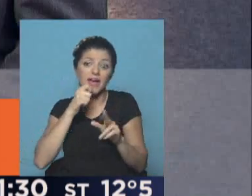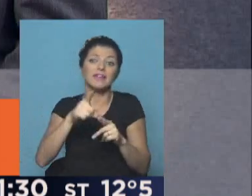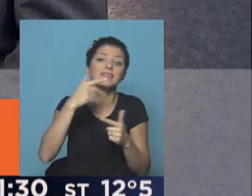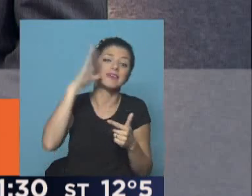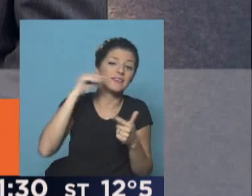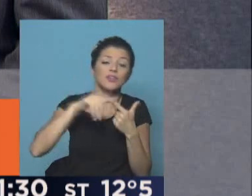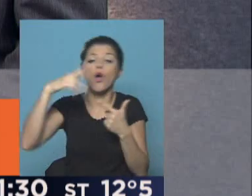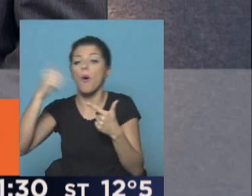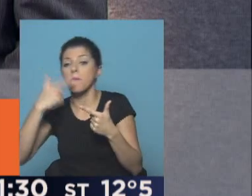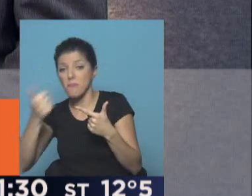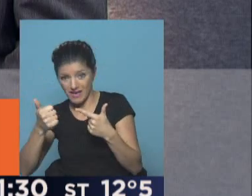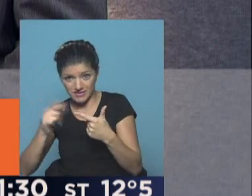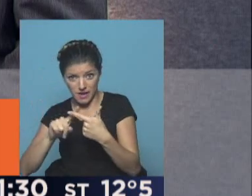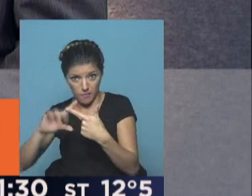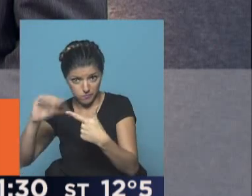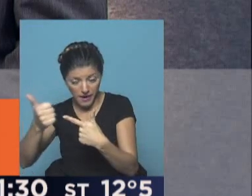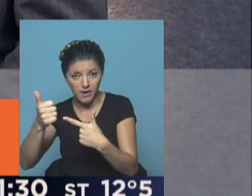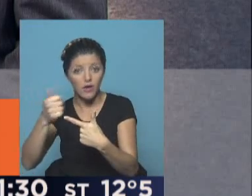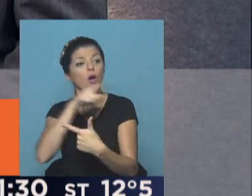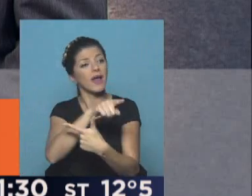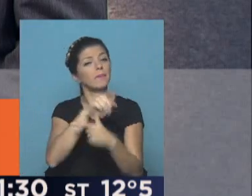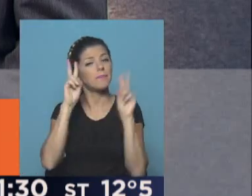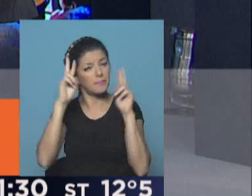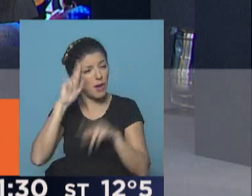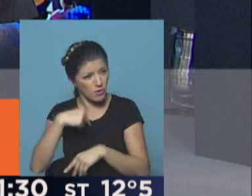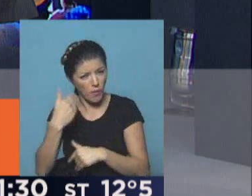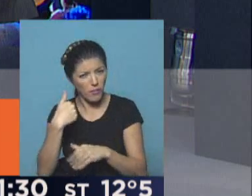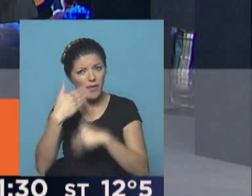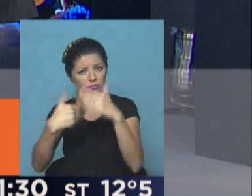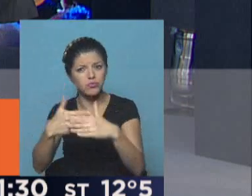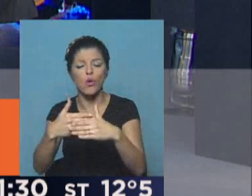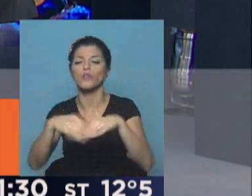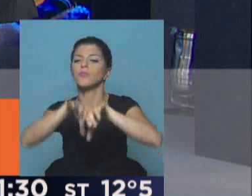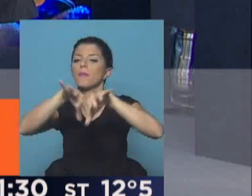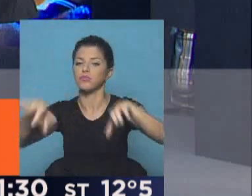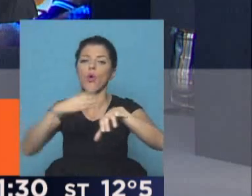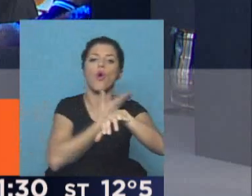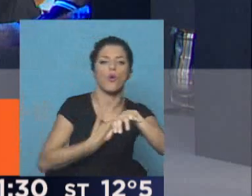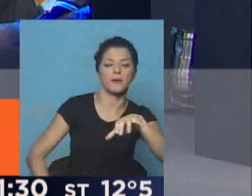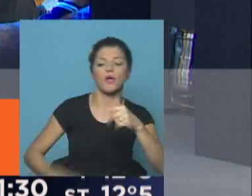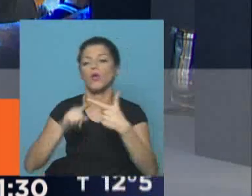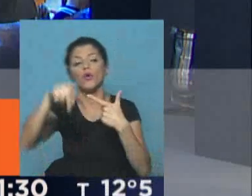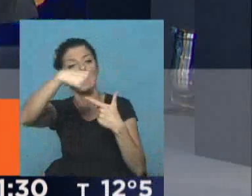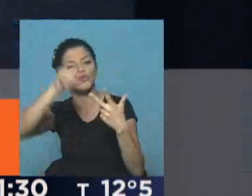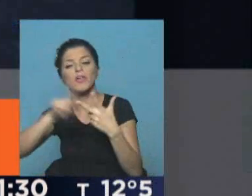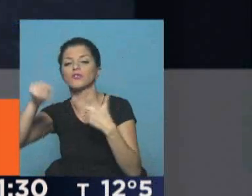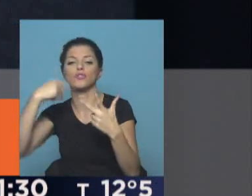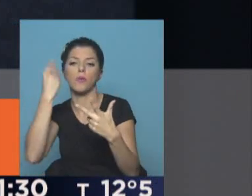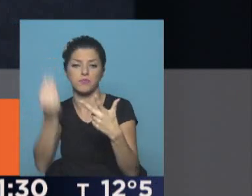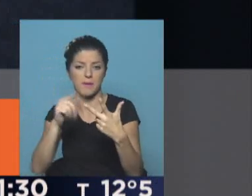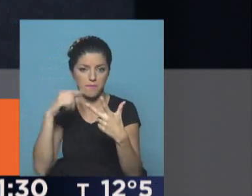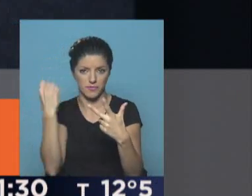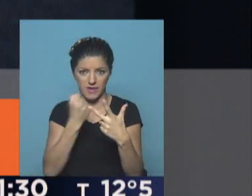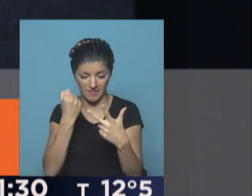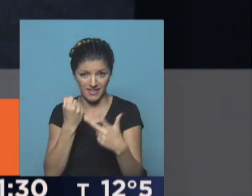a massa pueden tener chances de liderar el peronismo o el peronismo se va a dirimir el liderazgo entre los gobernadores usted y algunos dirigentes importantes más me